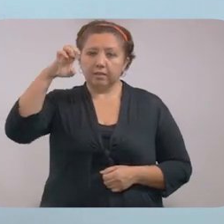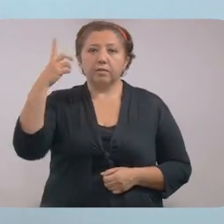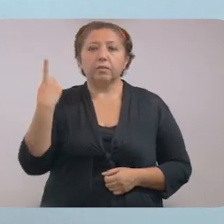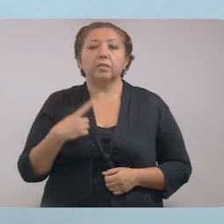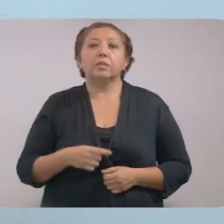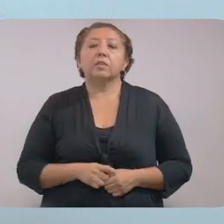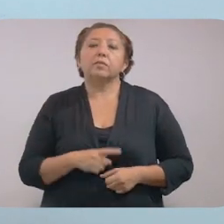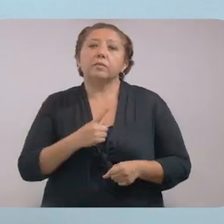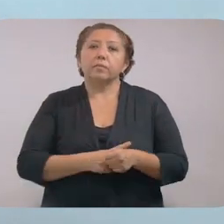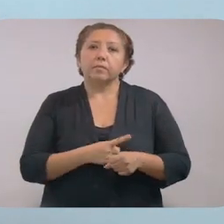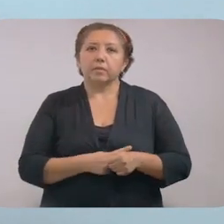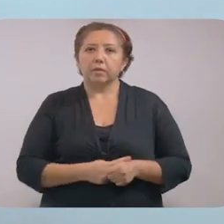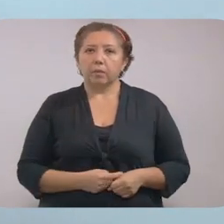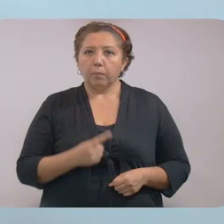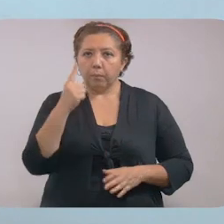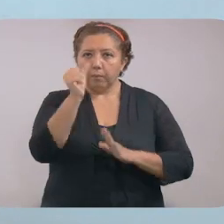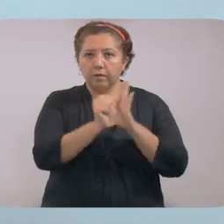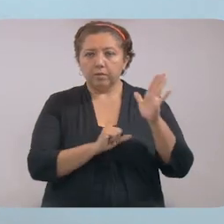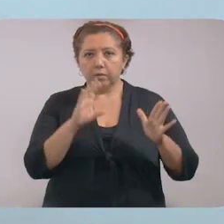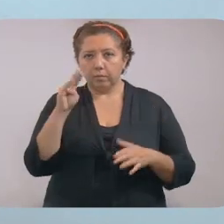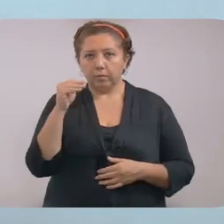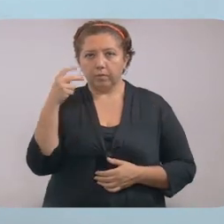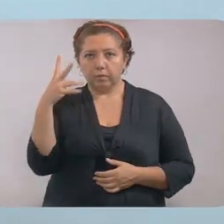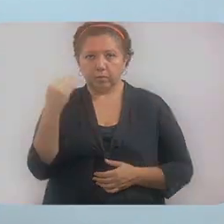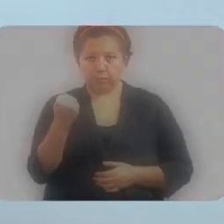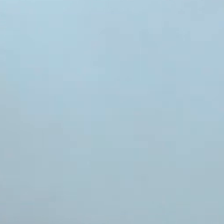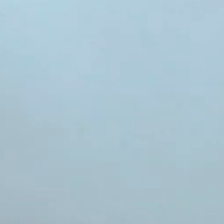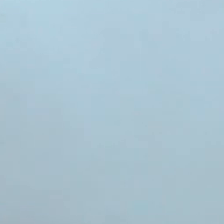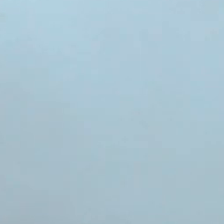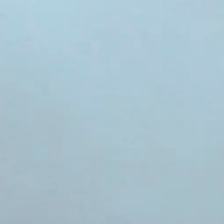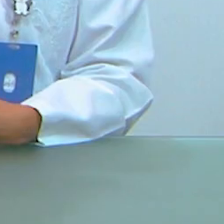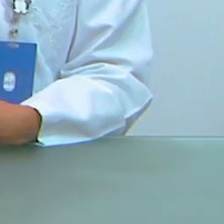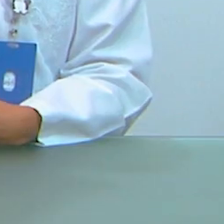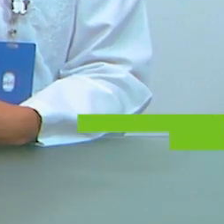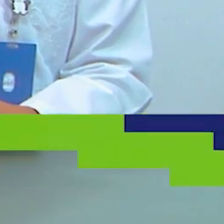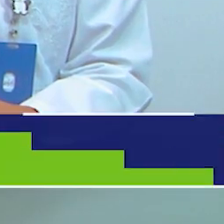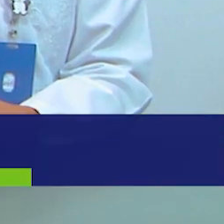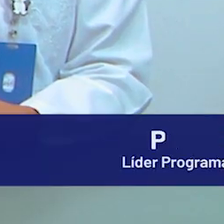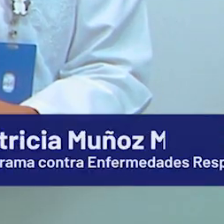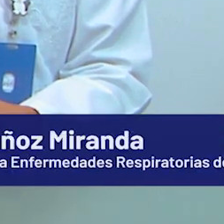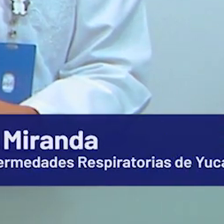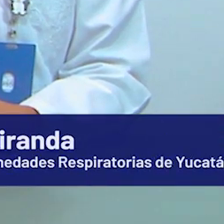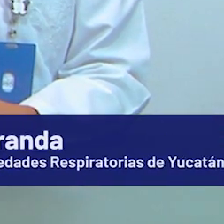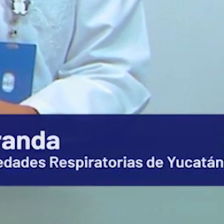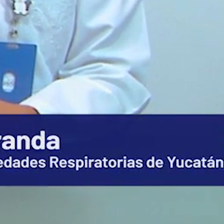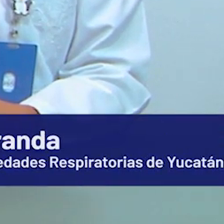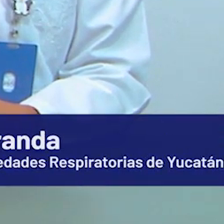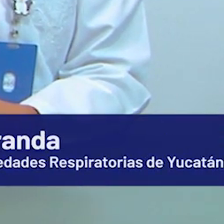edad de los casos confirmados es de un mes a 99 años. Este es el reporte por hoy,